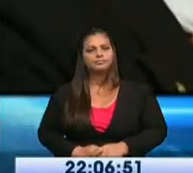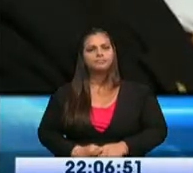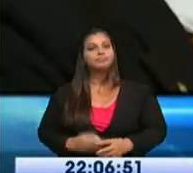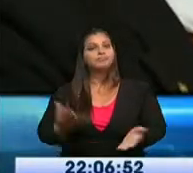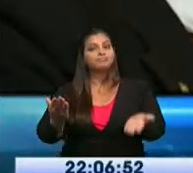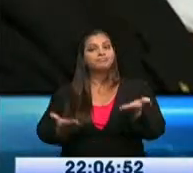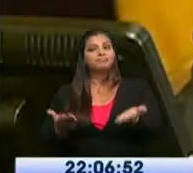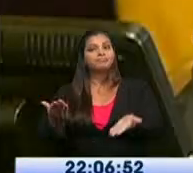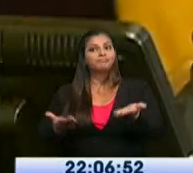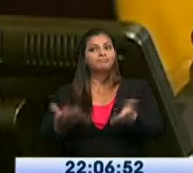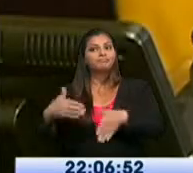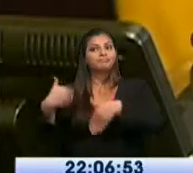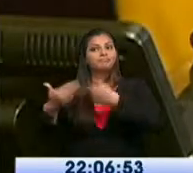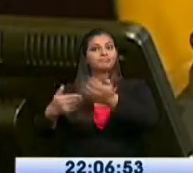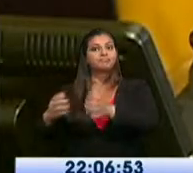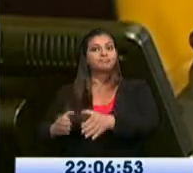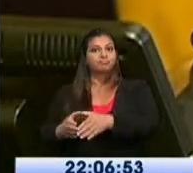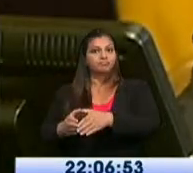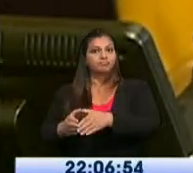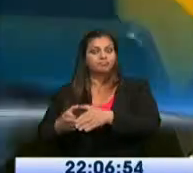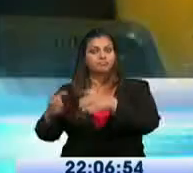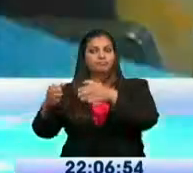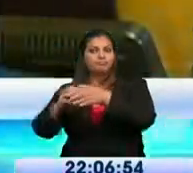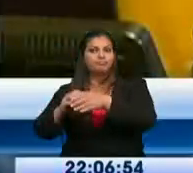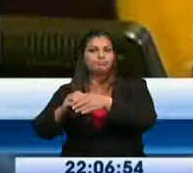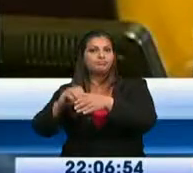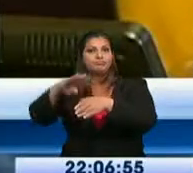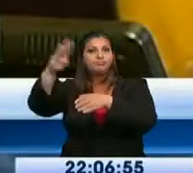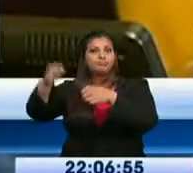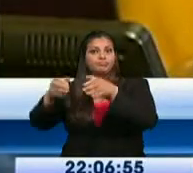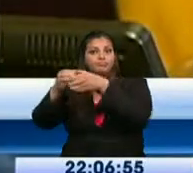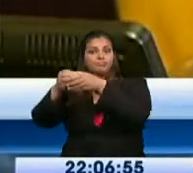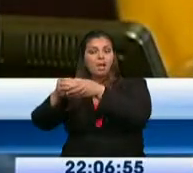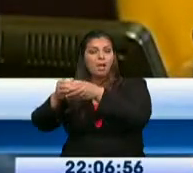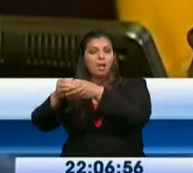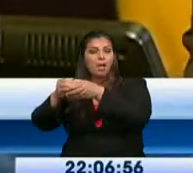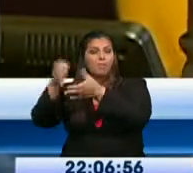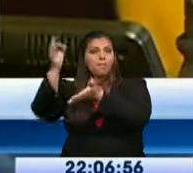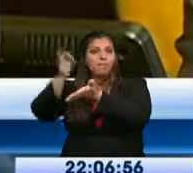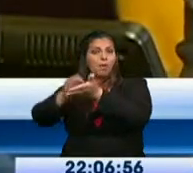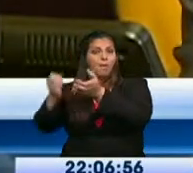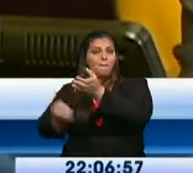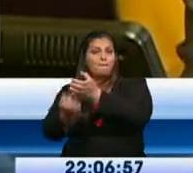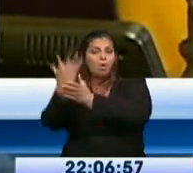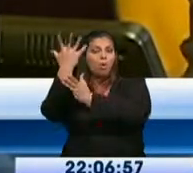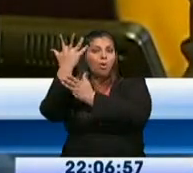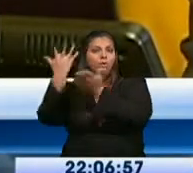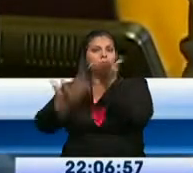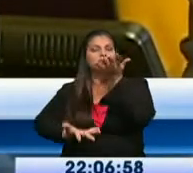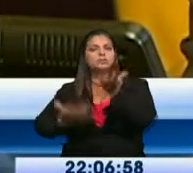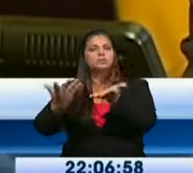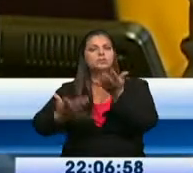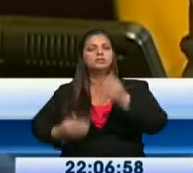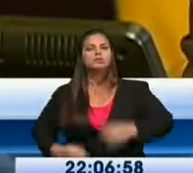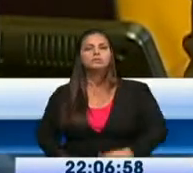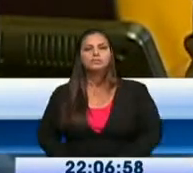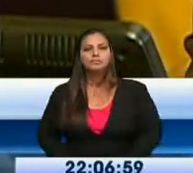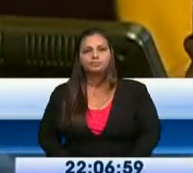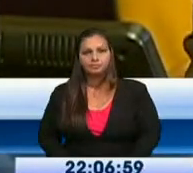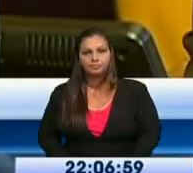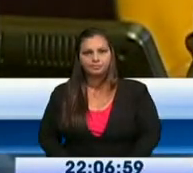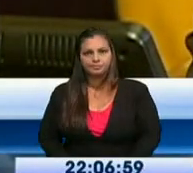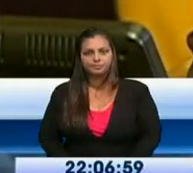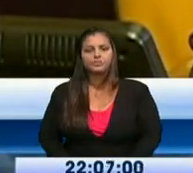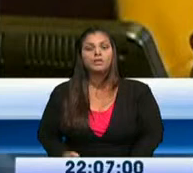volcán Cotopaxi. Por ahí vamos a instalar algo que nos faltaba, un sistema de alarmas, de sirenas, ¿ya? Porque aunque